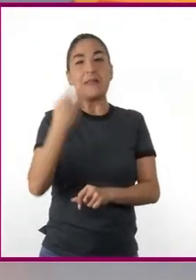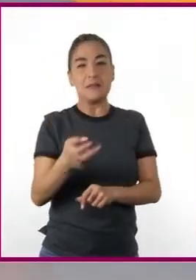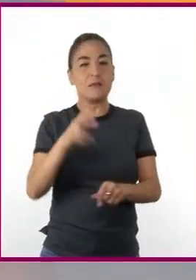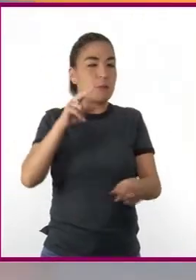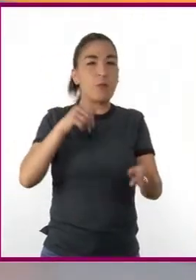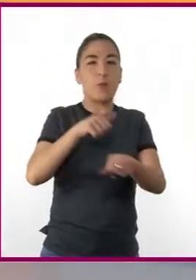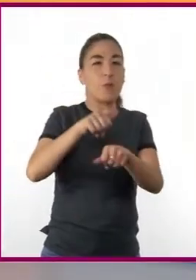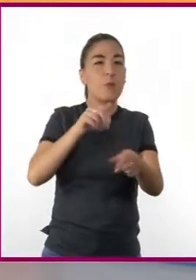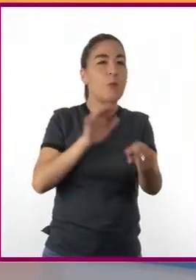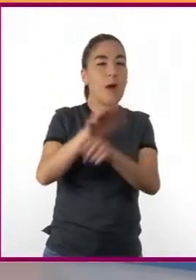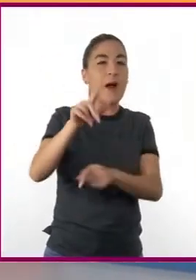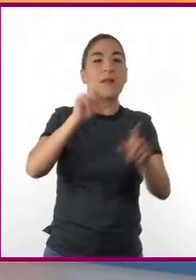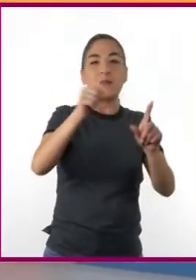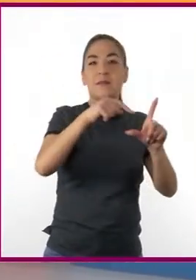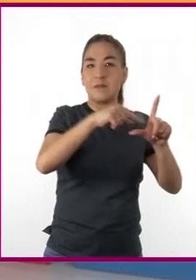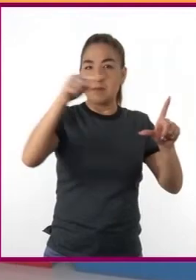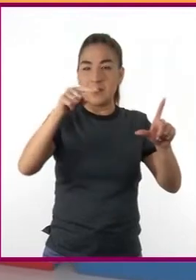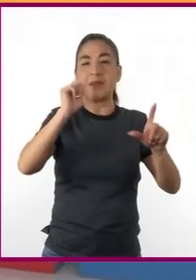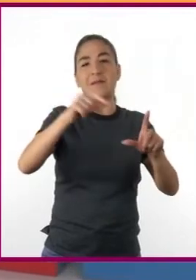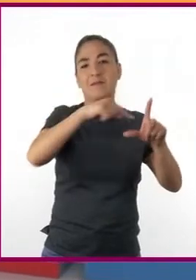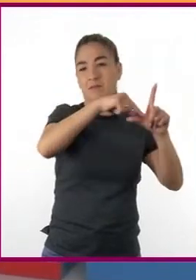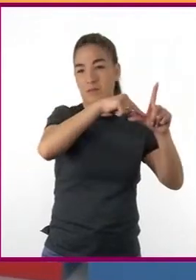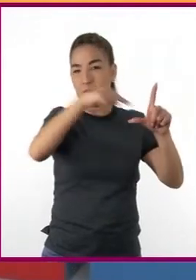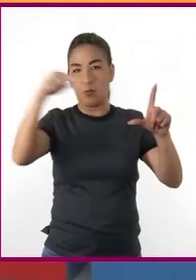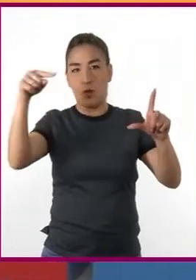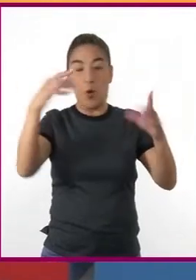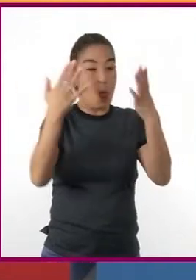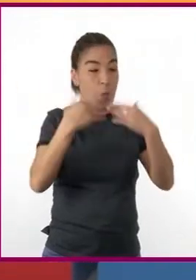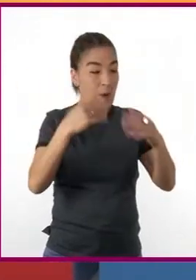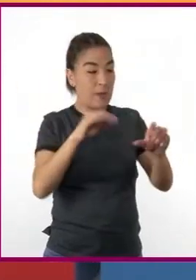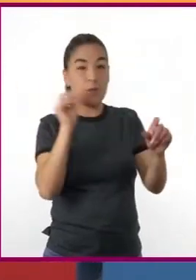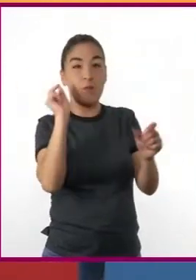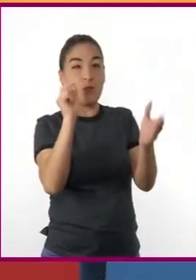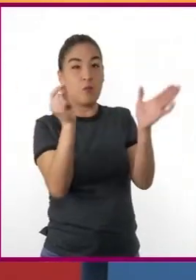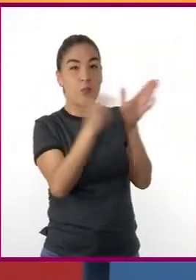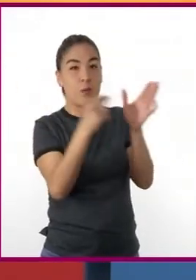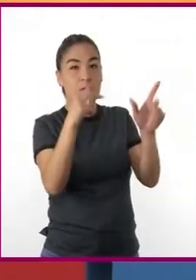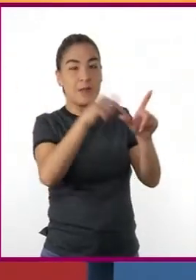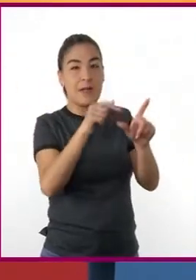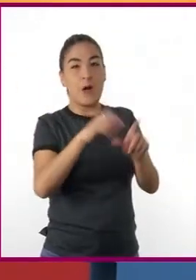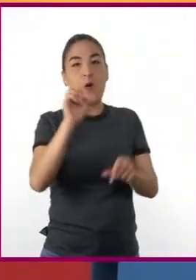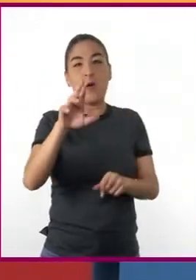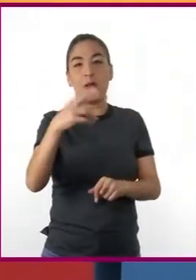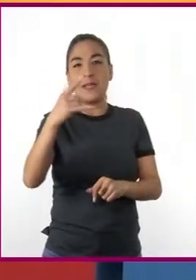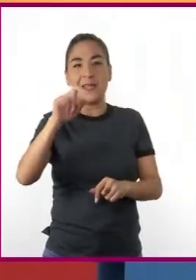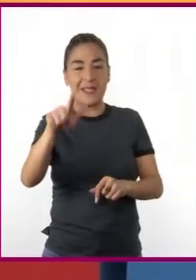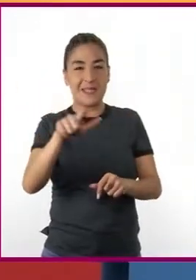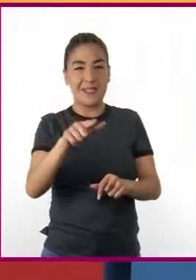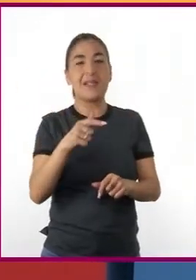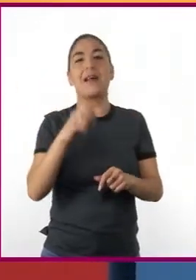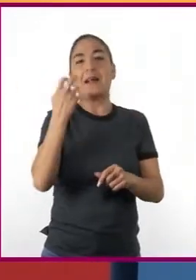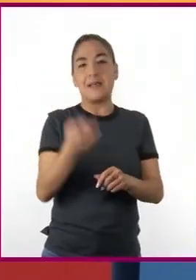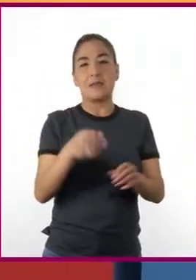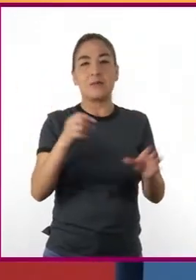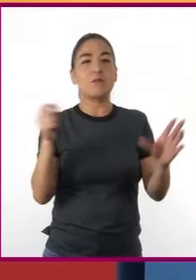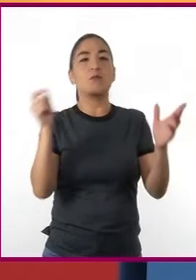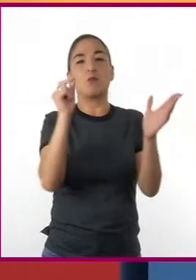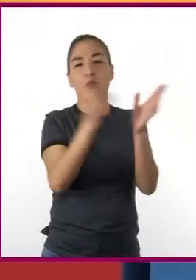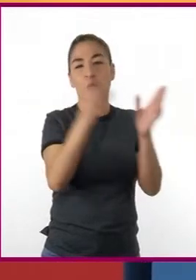resultante es una línea recta, que no pasa por el origen del plano cartesiano, es decir, por el